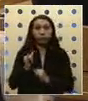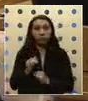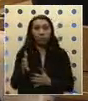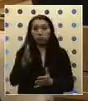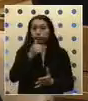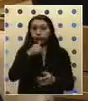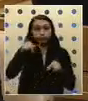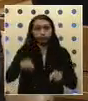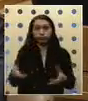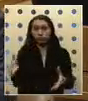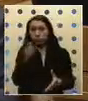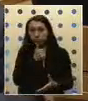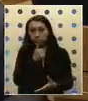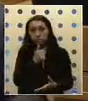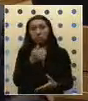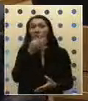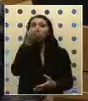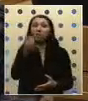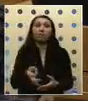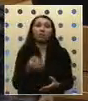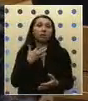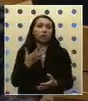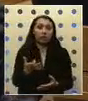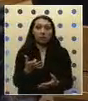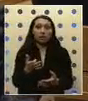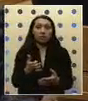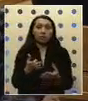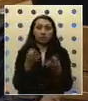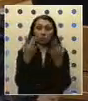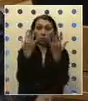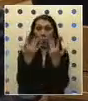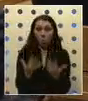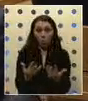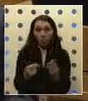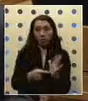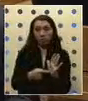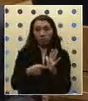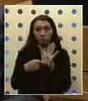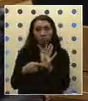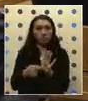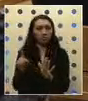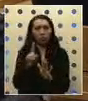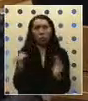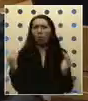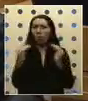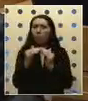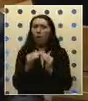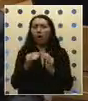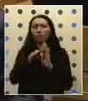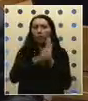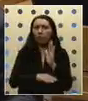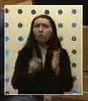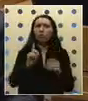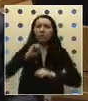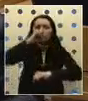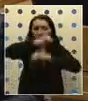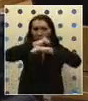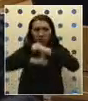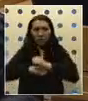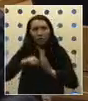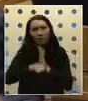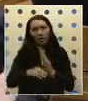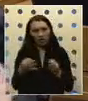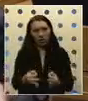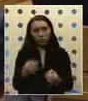presente. Dice que las cifras que se entregaron antes no correspondían al déficit efectivo. Me tocó incluso estar en un